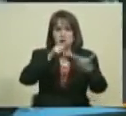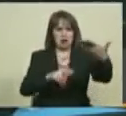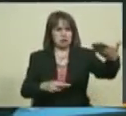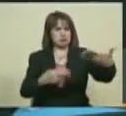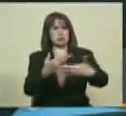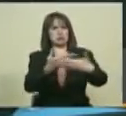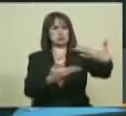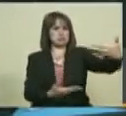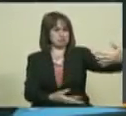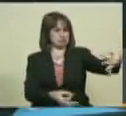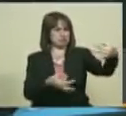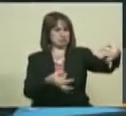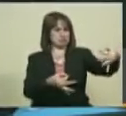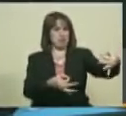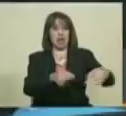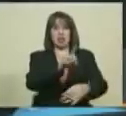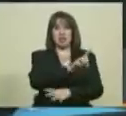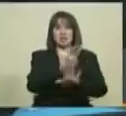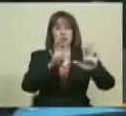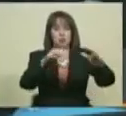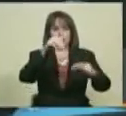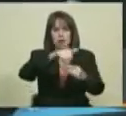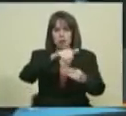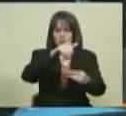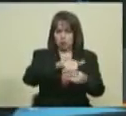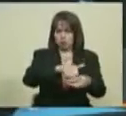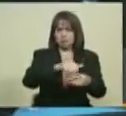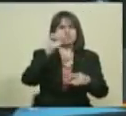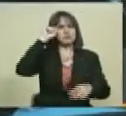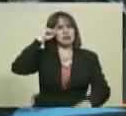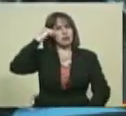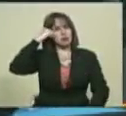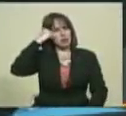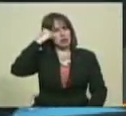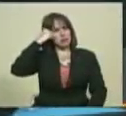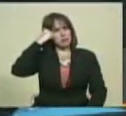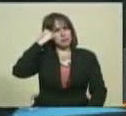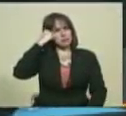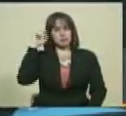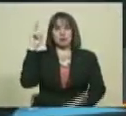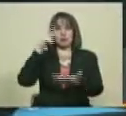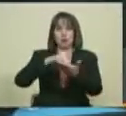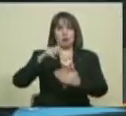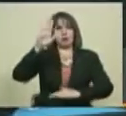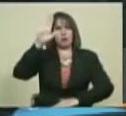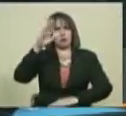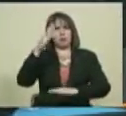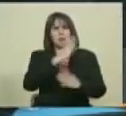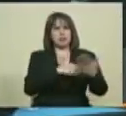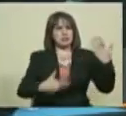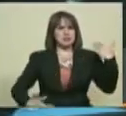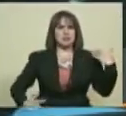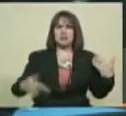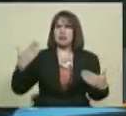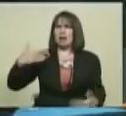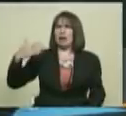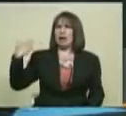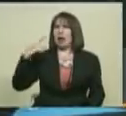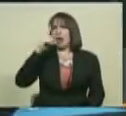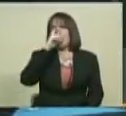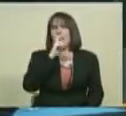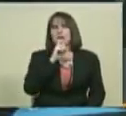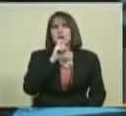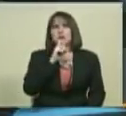esos mismos 19 votos, y recordaba una intervención del presidente Piñera, creo que fue en el año